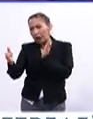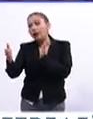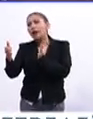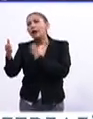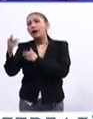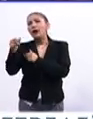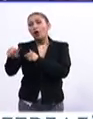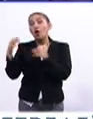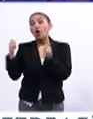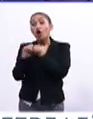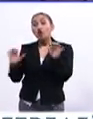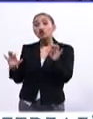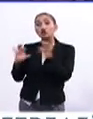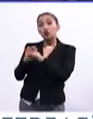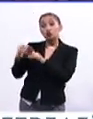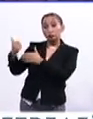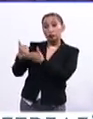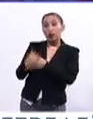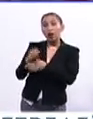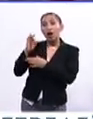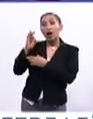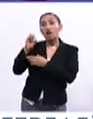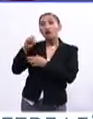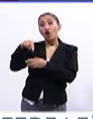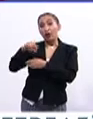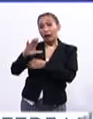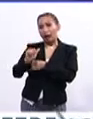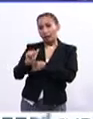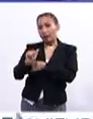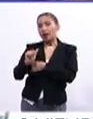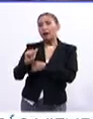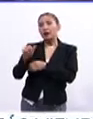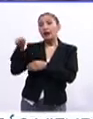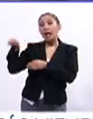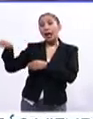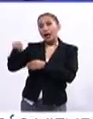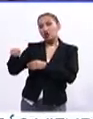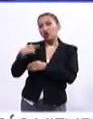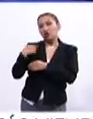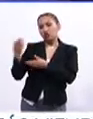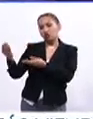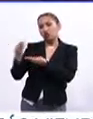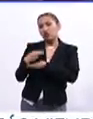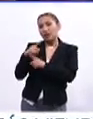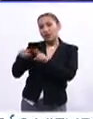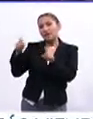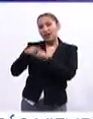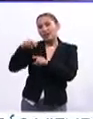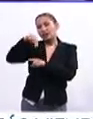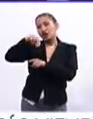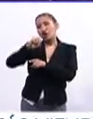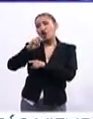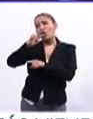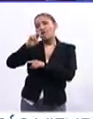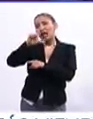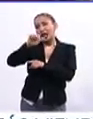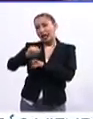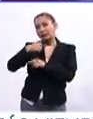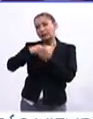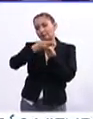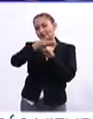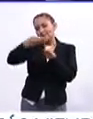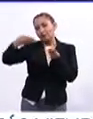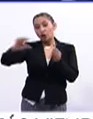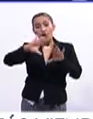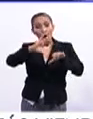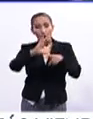trabajando en coordinación con el Fondo de Cultura Económica. Ellos nos hacen llegar varias novelas, se conforma